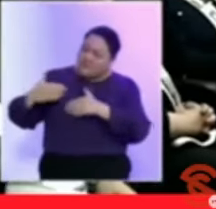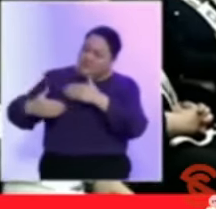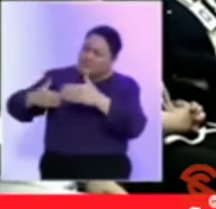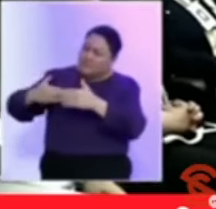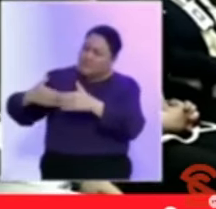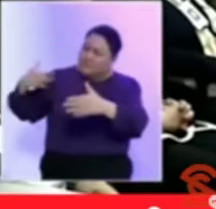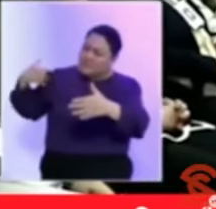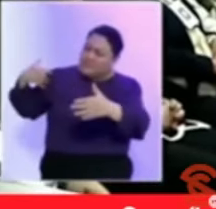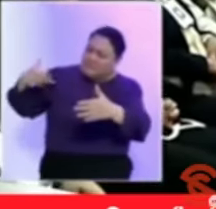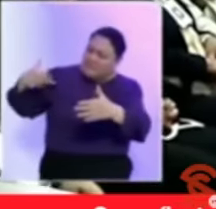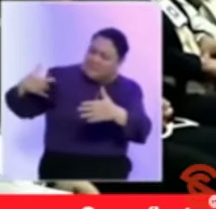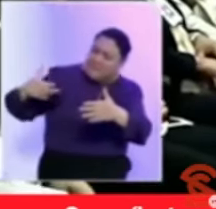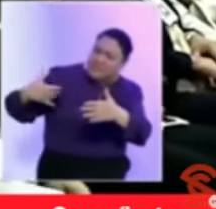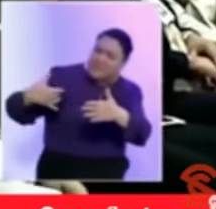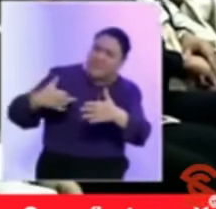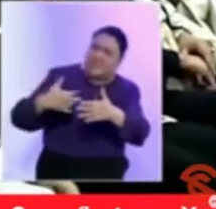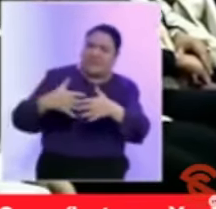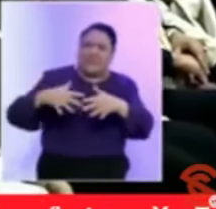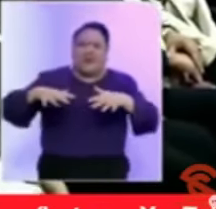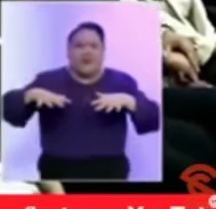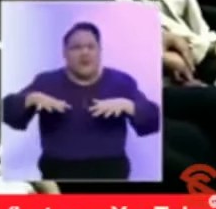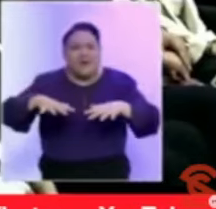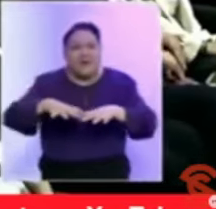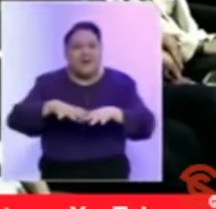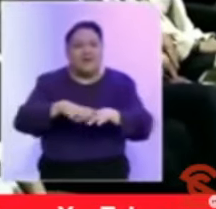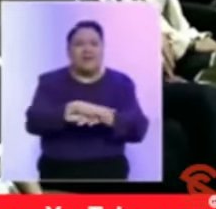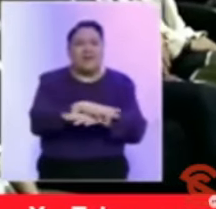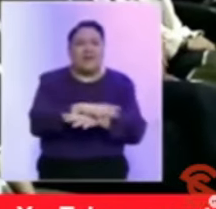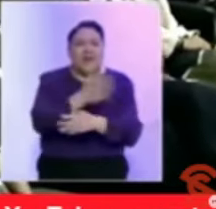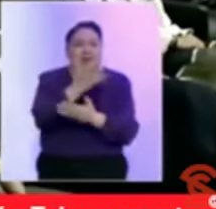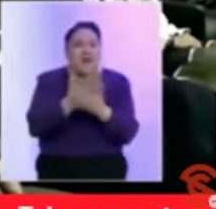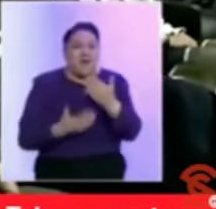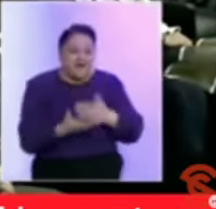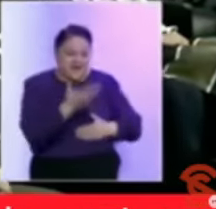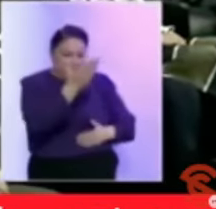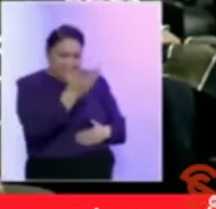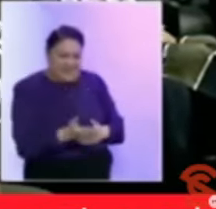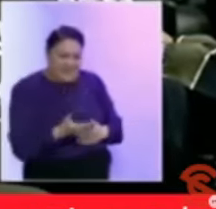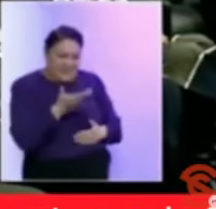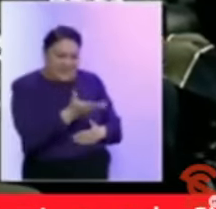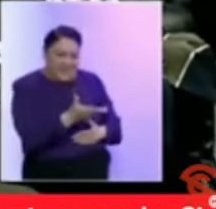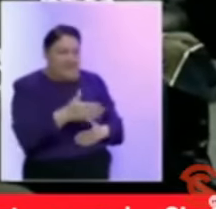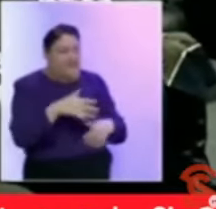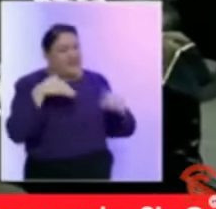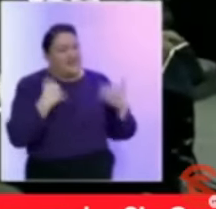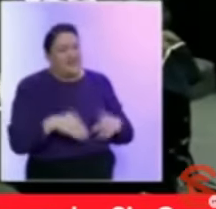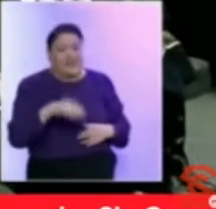transformación hace historia en usted doctora Claudia